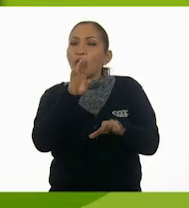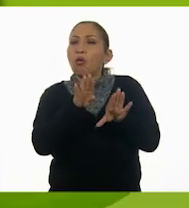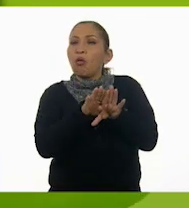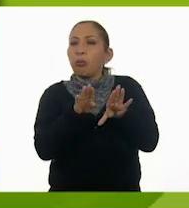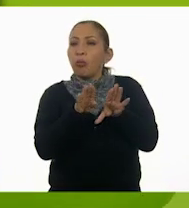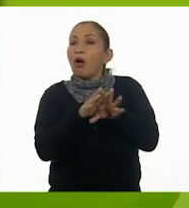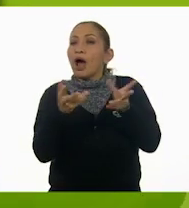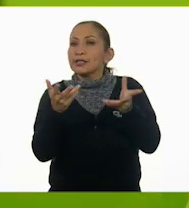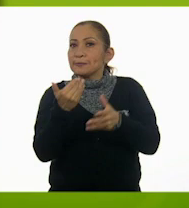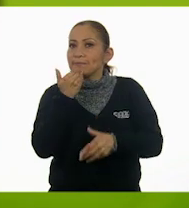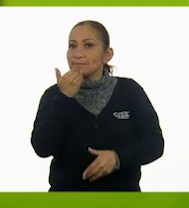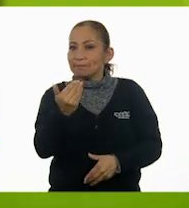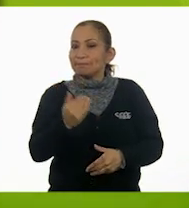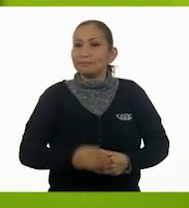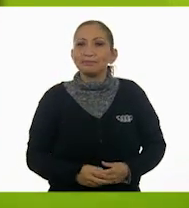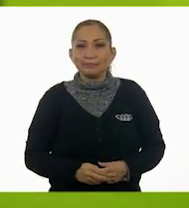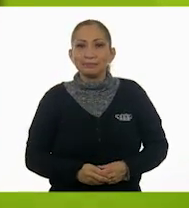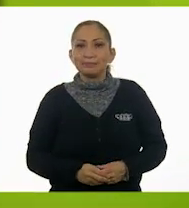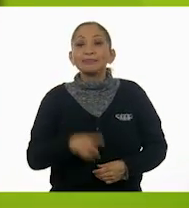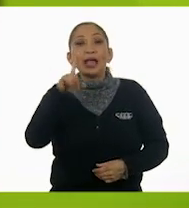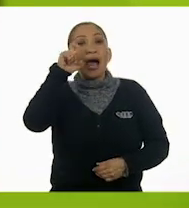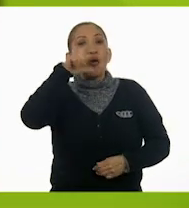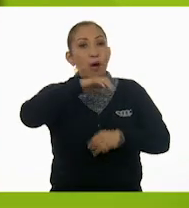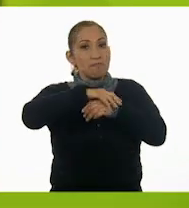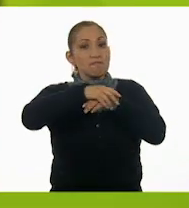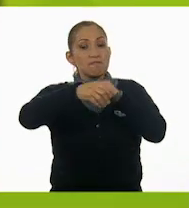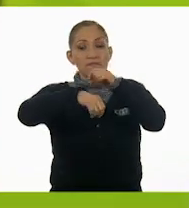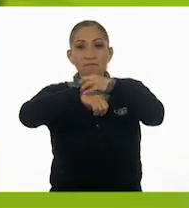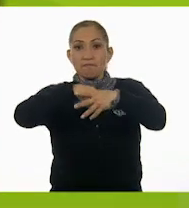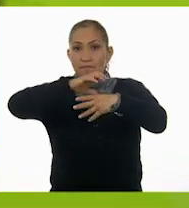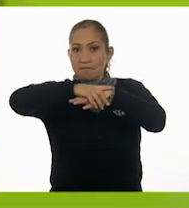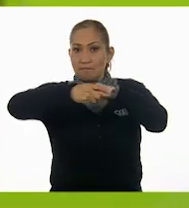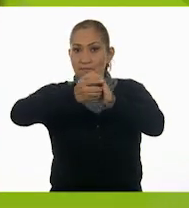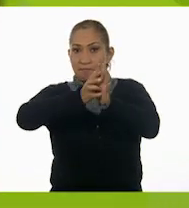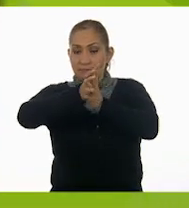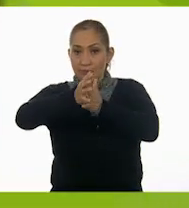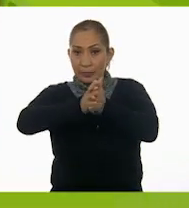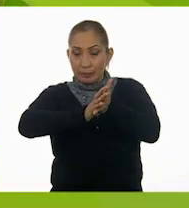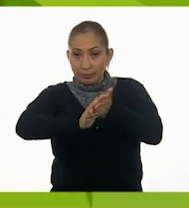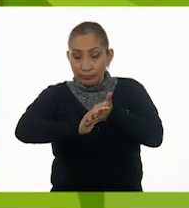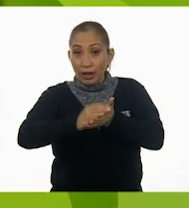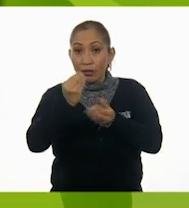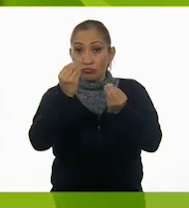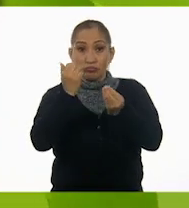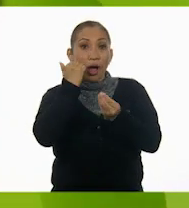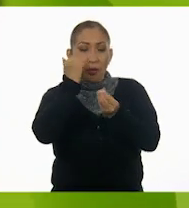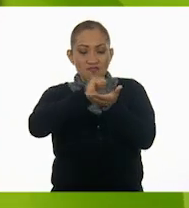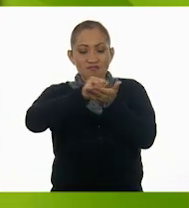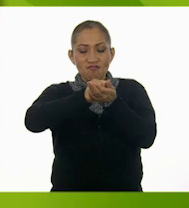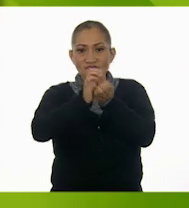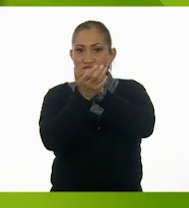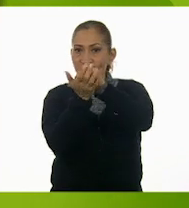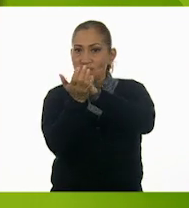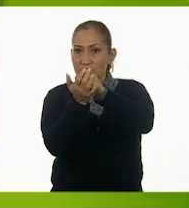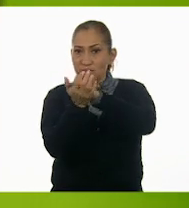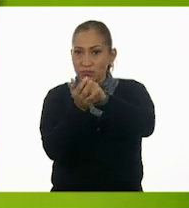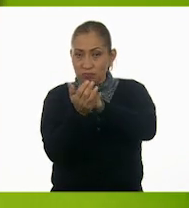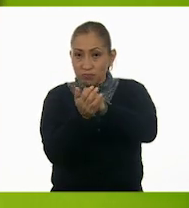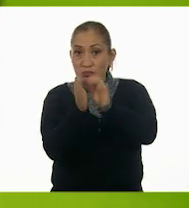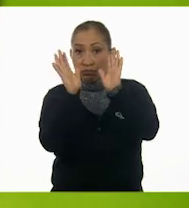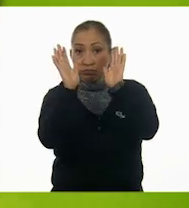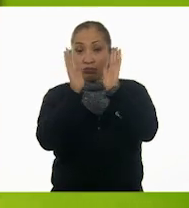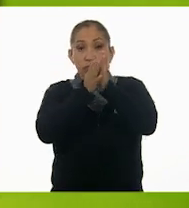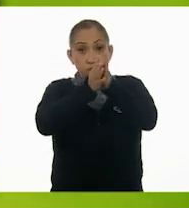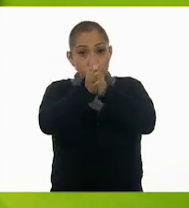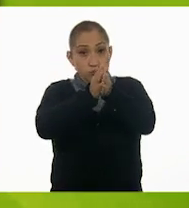pasos para hacerlo correctamente. Moja tus manos. Usa suficiente jabón. Frota